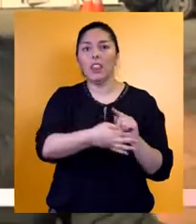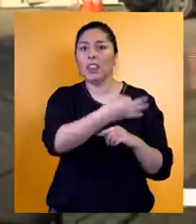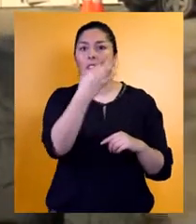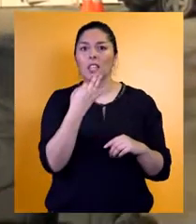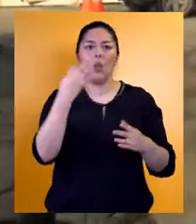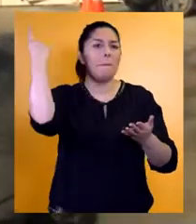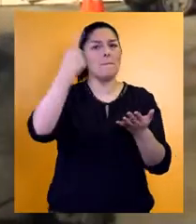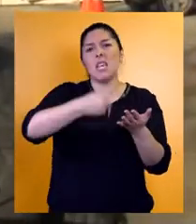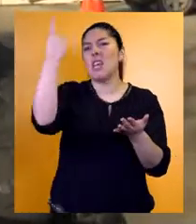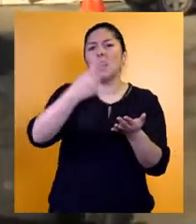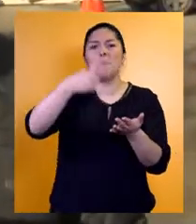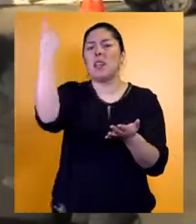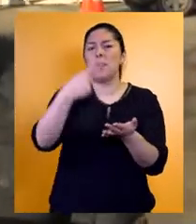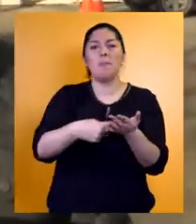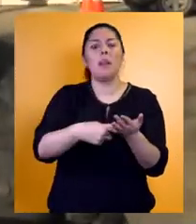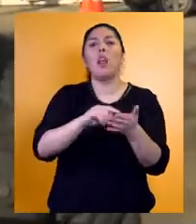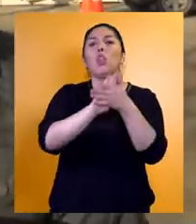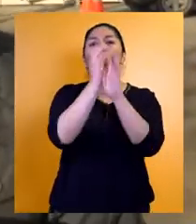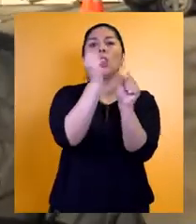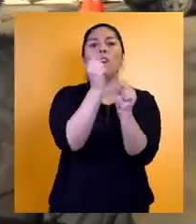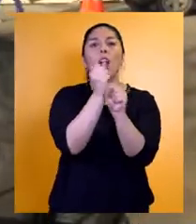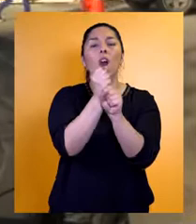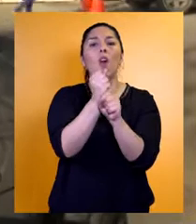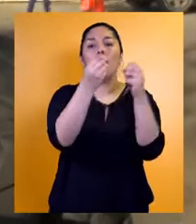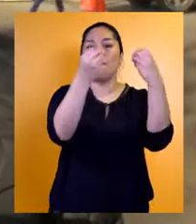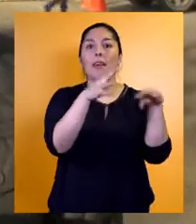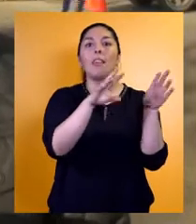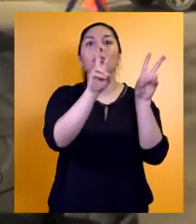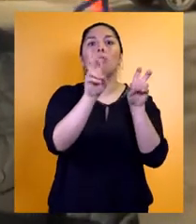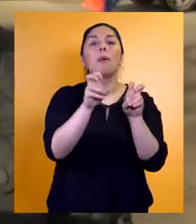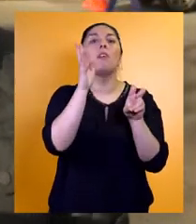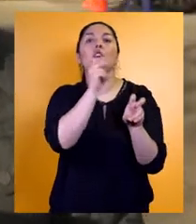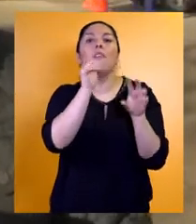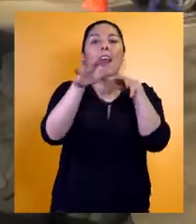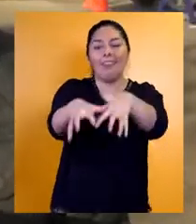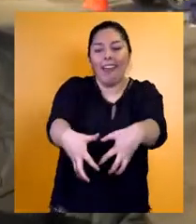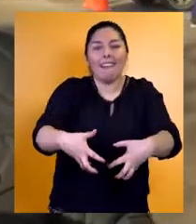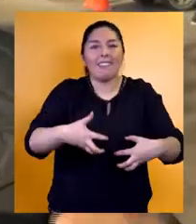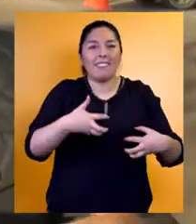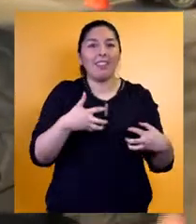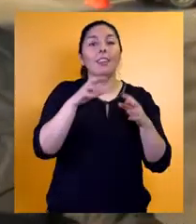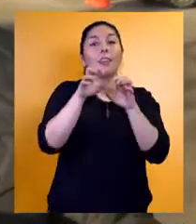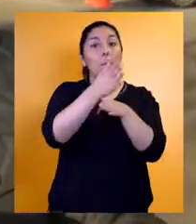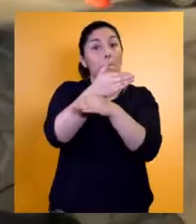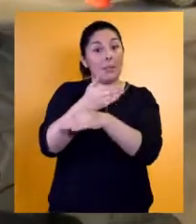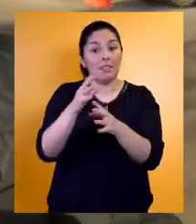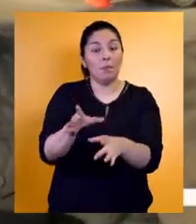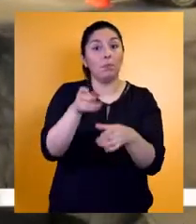anuncian que son miles y miles los puestos de trabajo que se van a perder por este tema de dejar el arrastre. Nosotros queremos decir que no son más allá